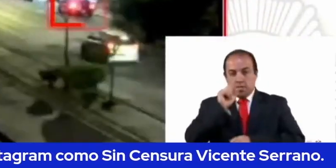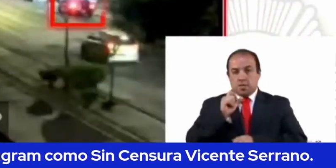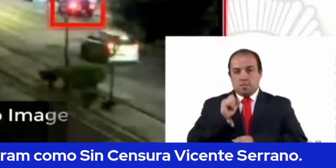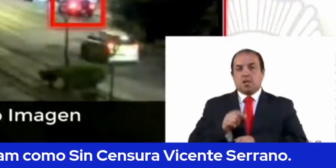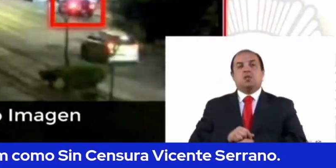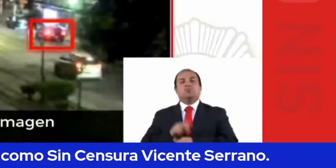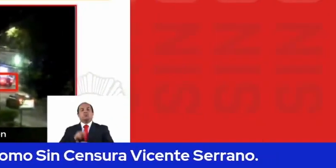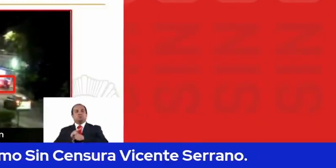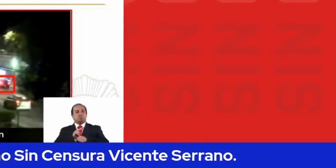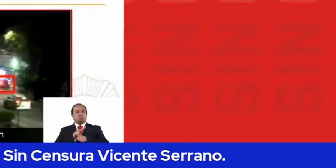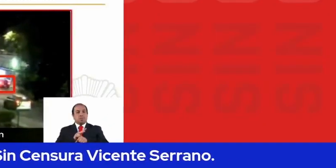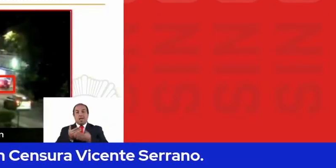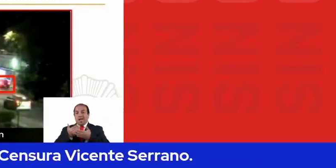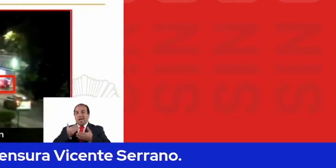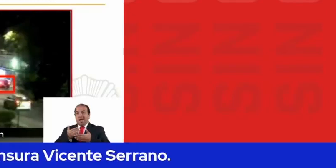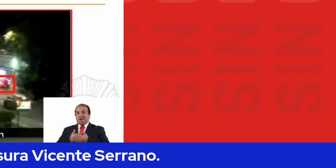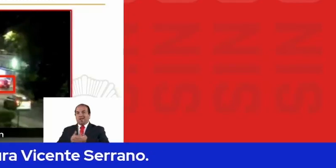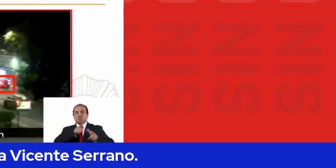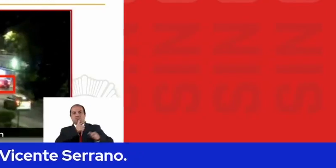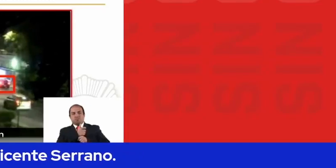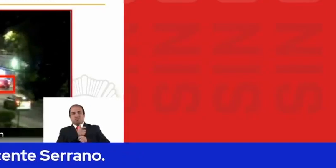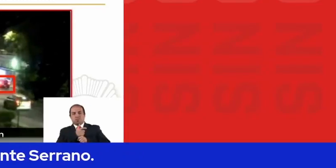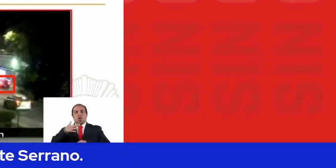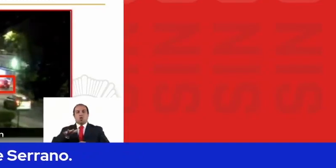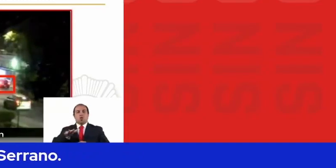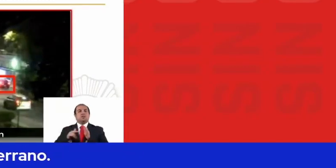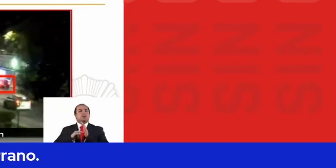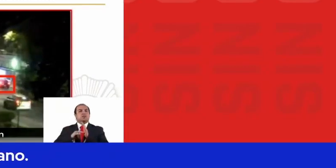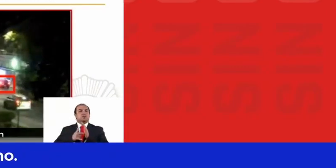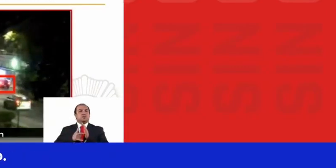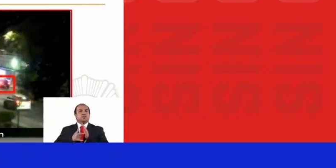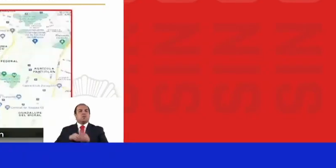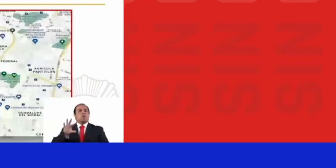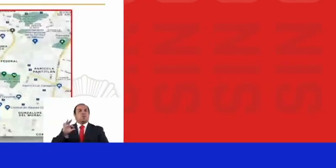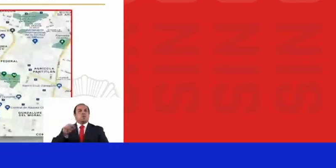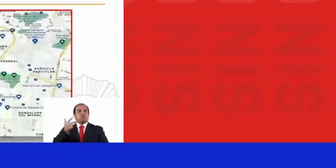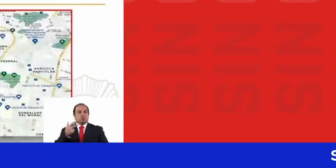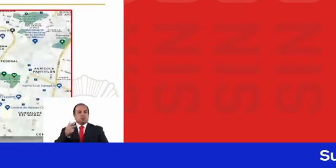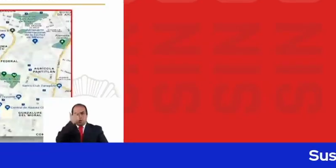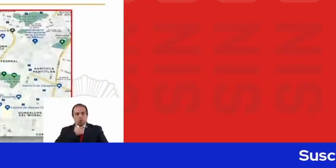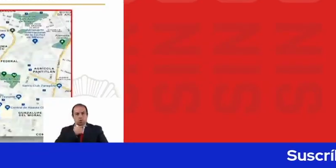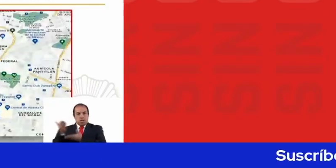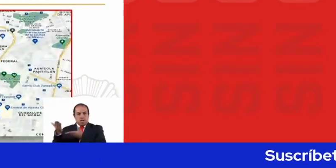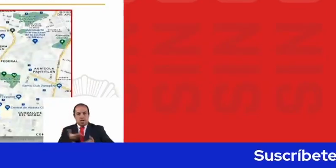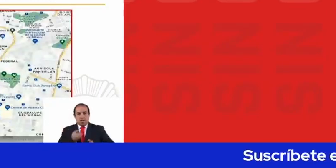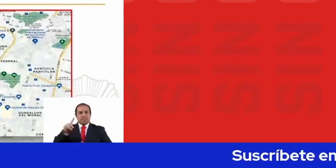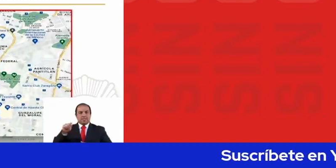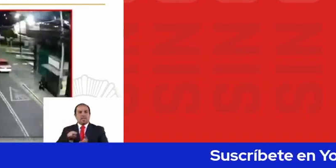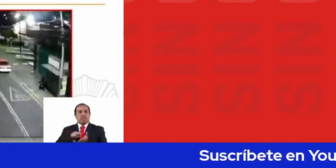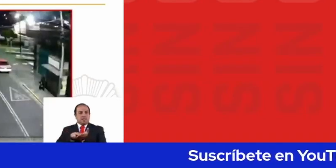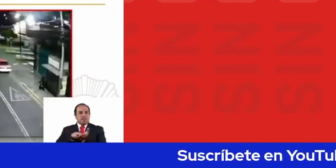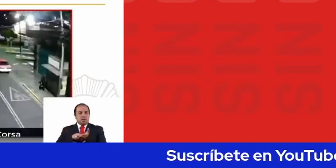¿qué políticos en la Ciudad de México están vinculados o tienen vínculos con este tipo del